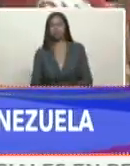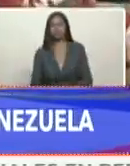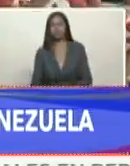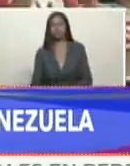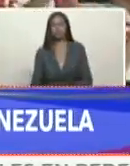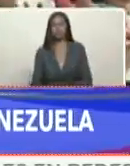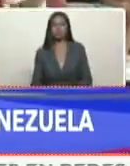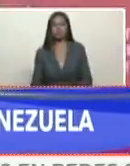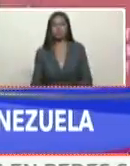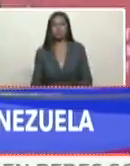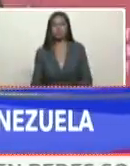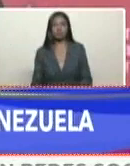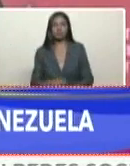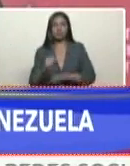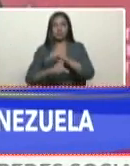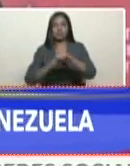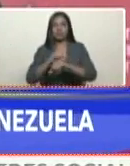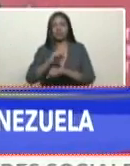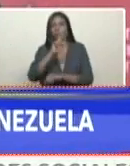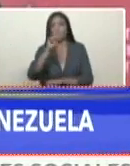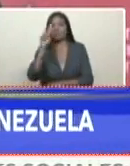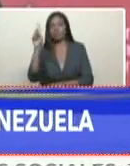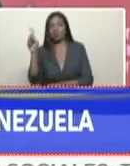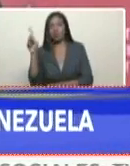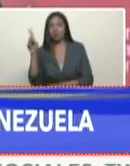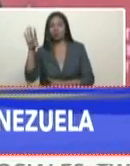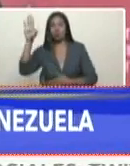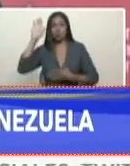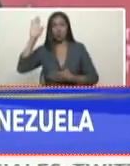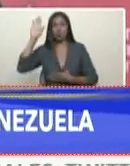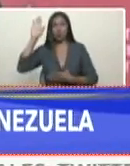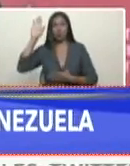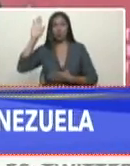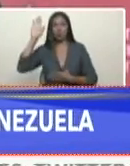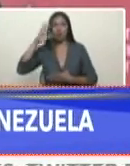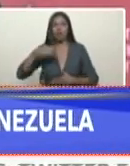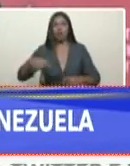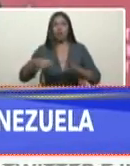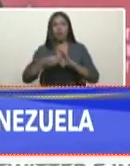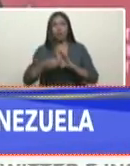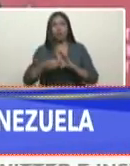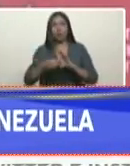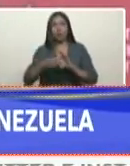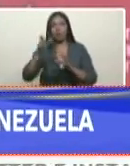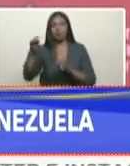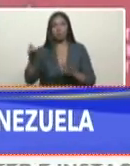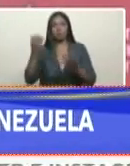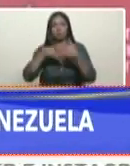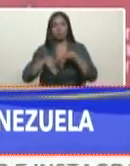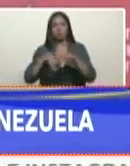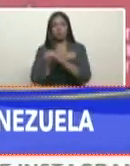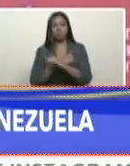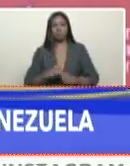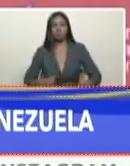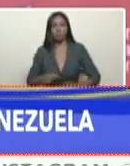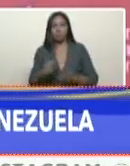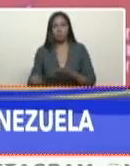para largo, en el siglo XXI, se lo juro. En unión cívico-militar.